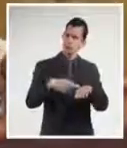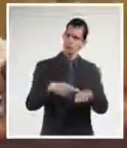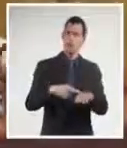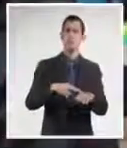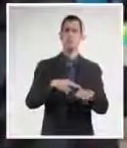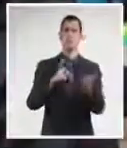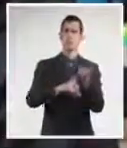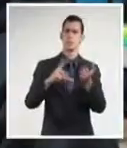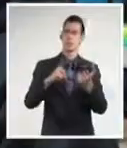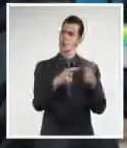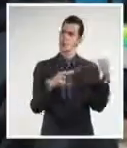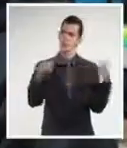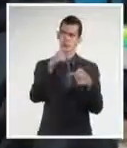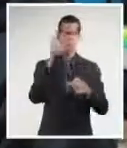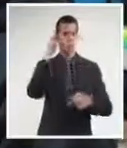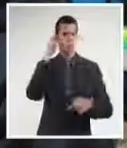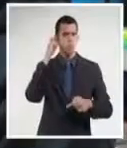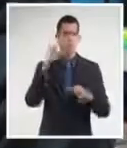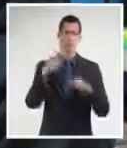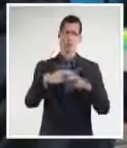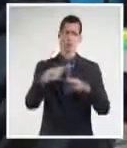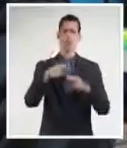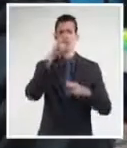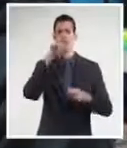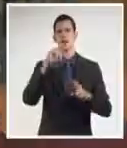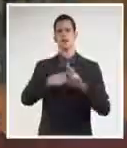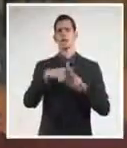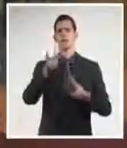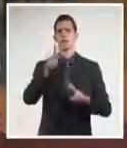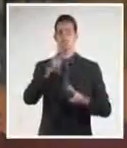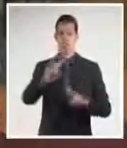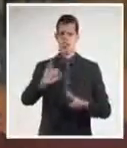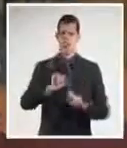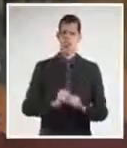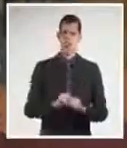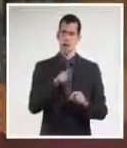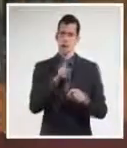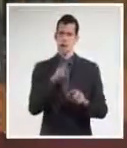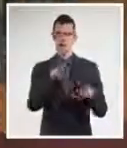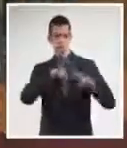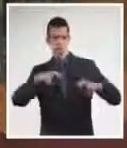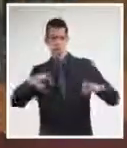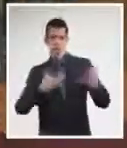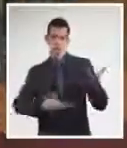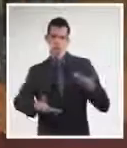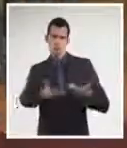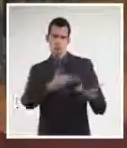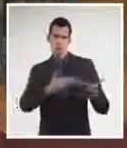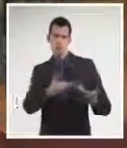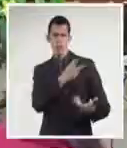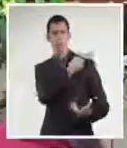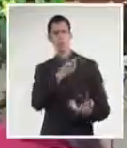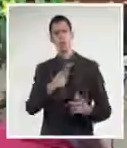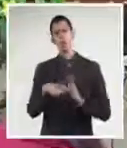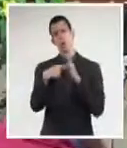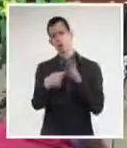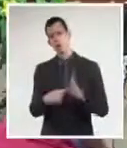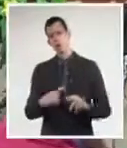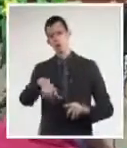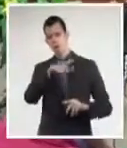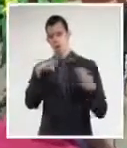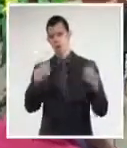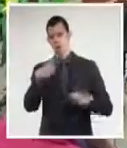Martín. En diálogo con estudiantes y profesores de la institución, transmitió la importancia de la preparación política de los universitarios y